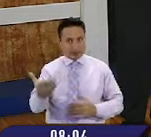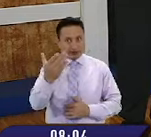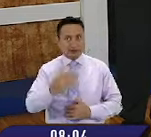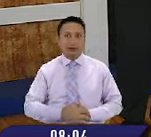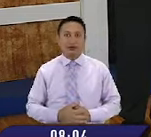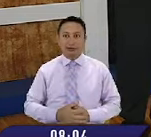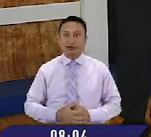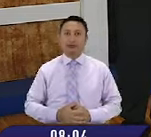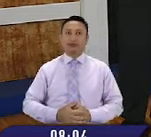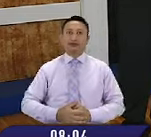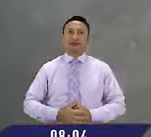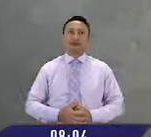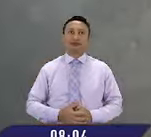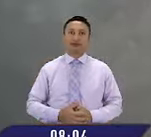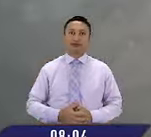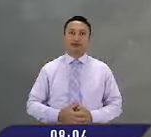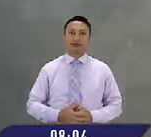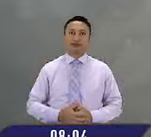Veamos.